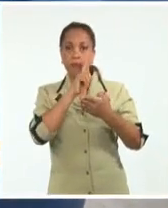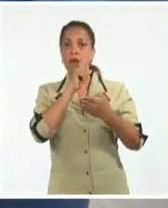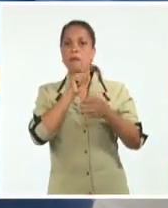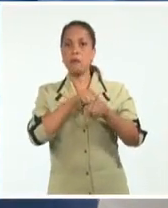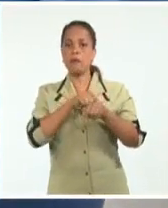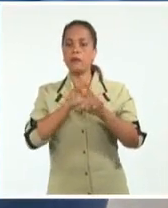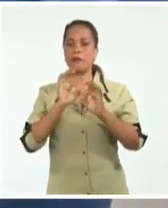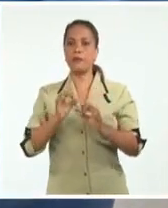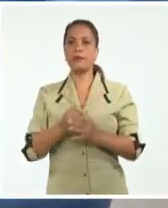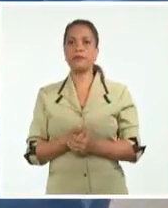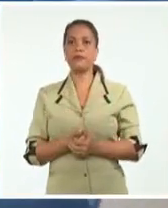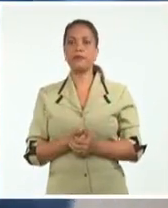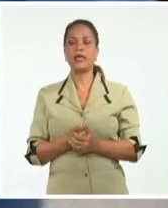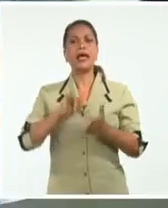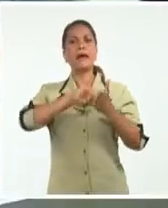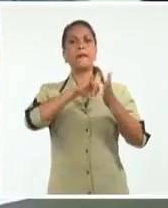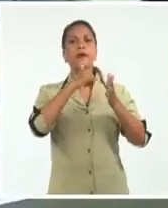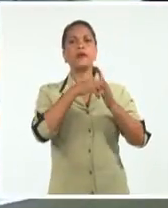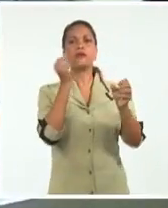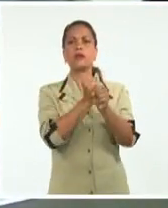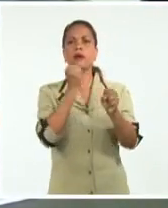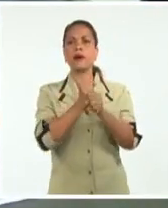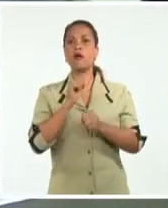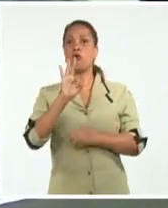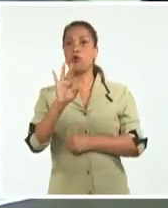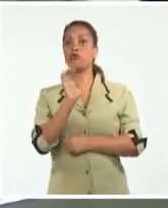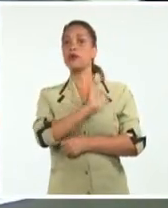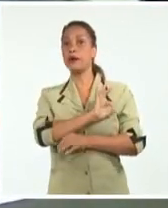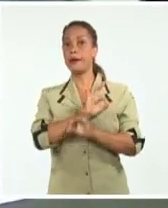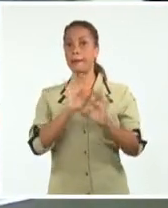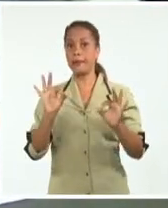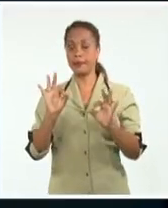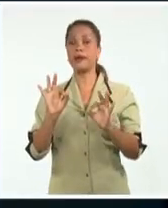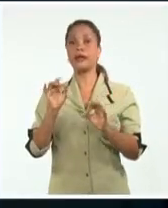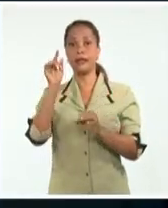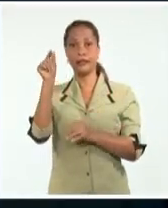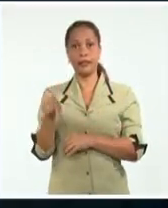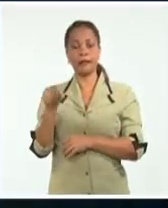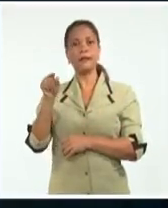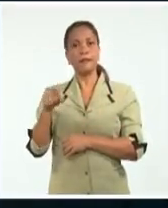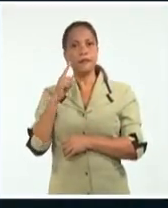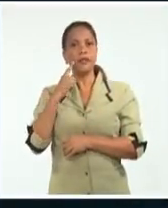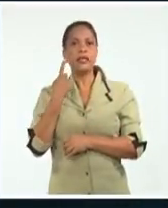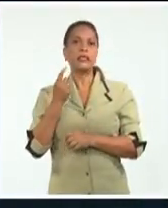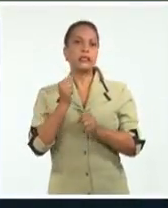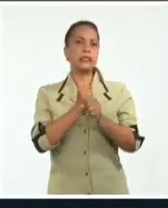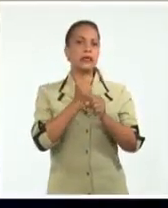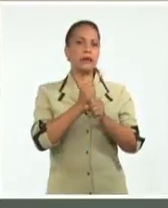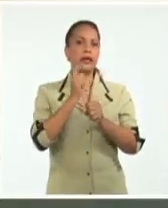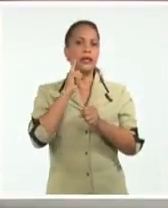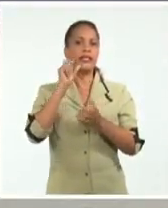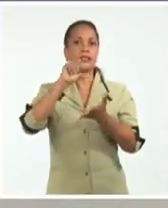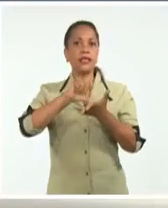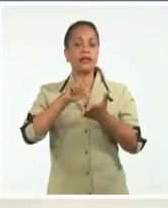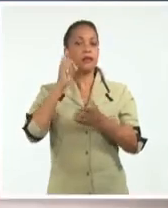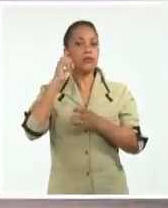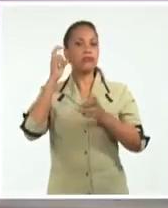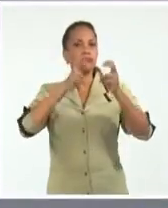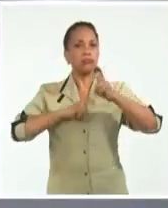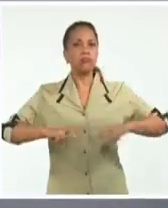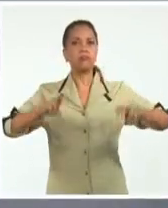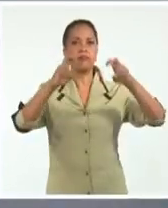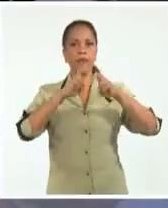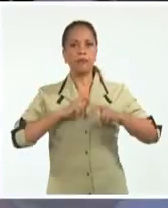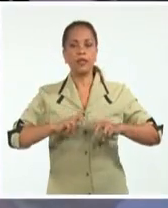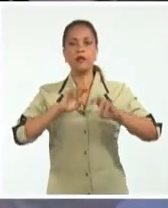real. En este proyecto laboran sin descanso 8 especialistas de los centros de inmunoensayo, el Centro de Neurociencias de Cuba y Conbiomé, o Tecnología